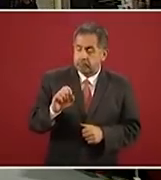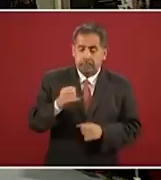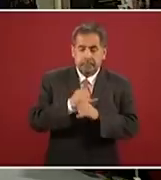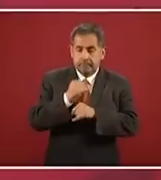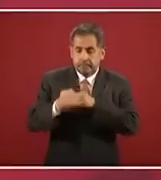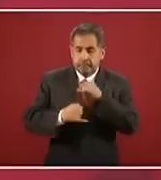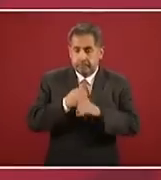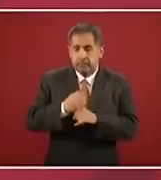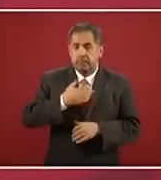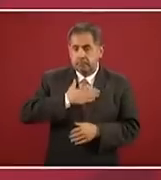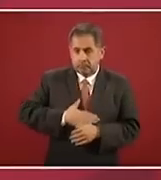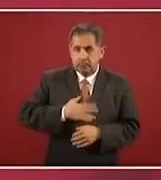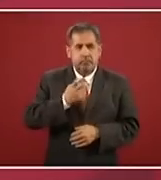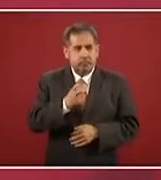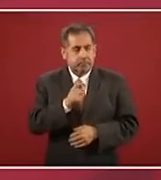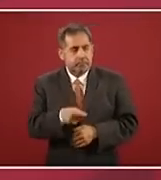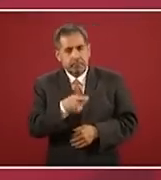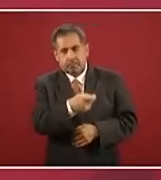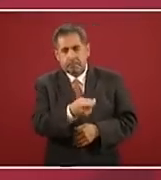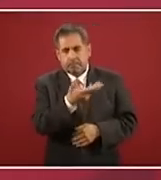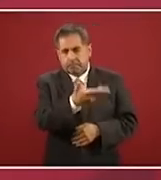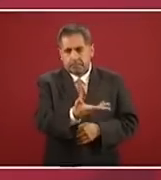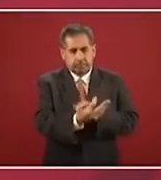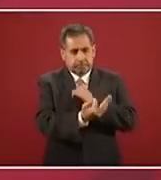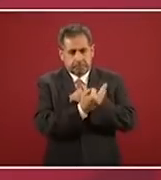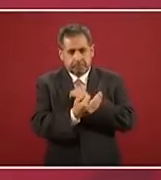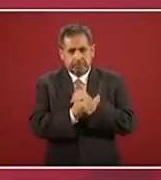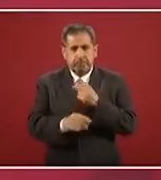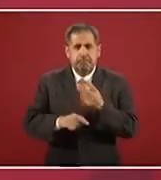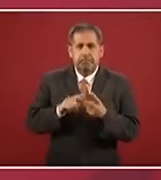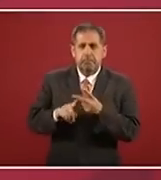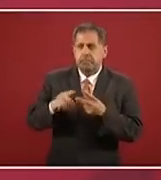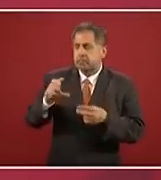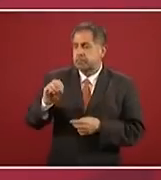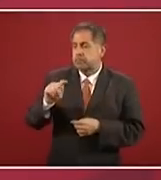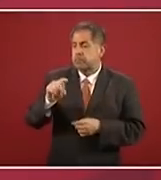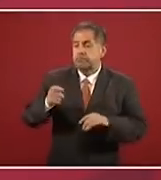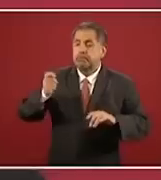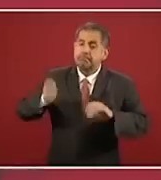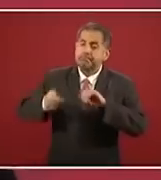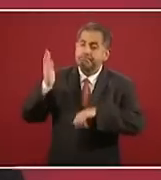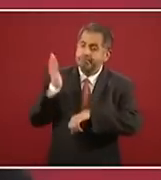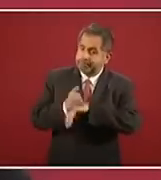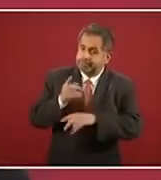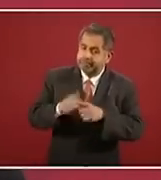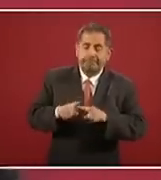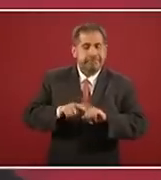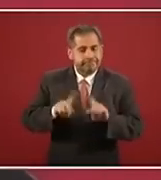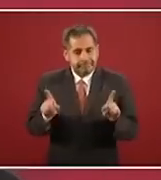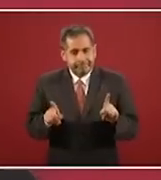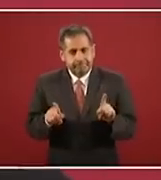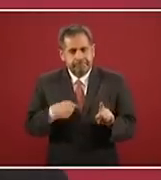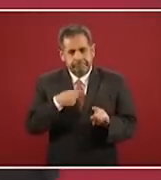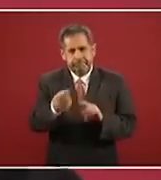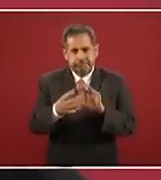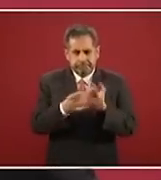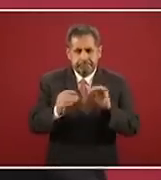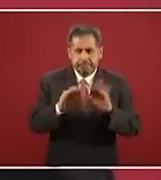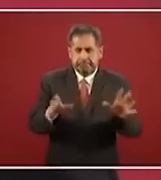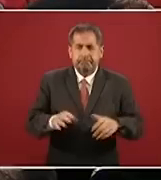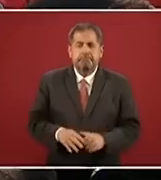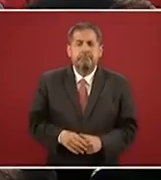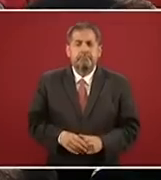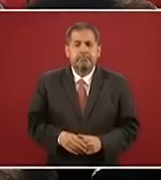la que presentaremos el procedimiento la corte penal tiene otras atribuciones por su me lo pregunto a usted y lo estoy aclarando para que me dé